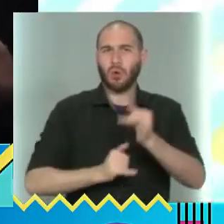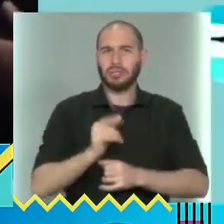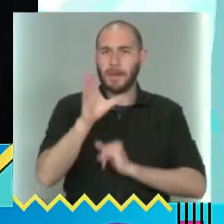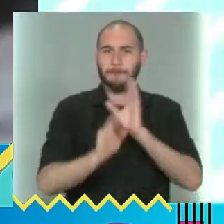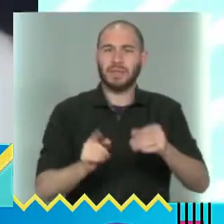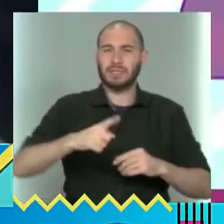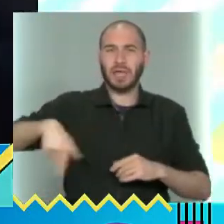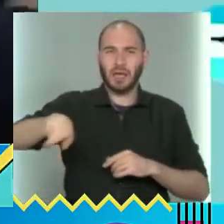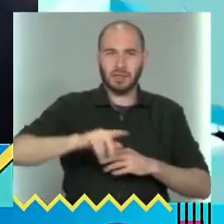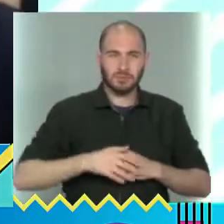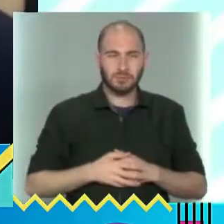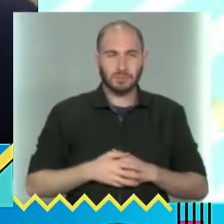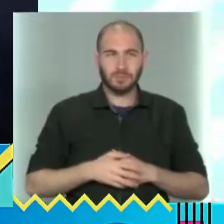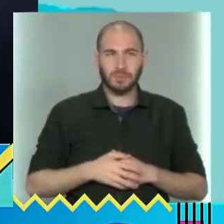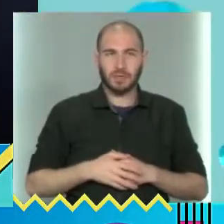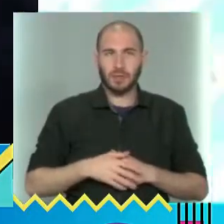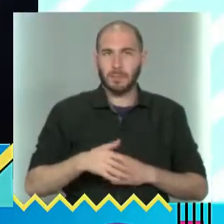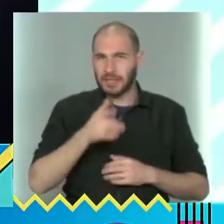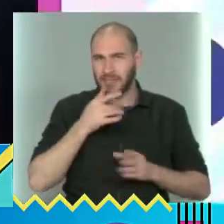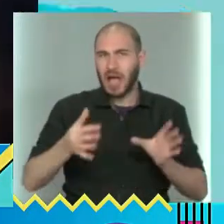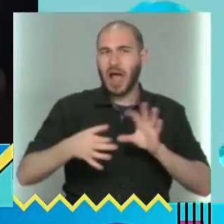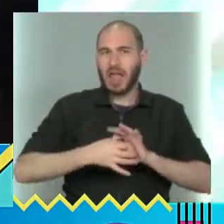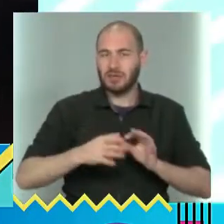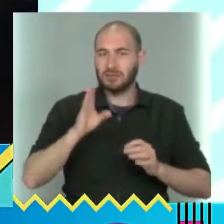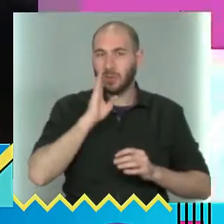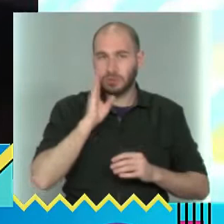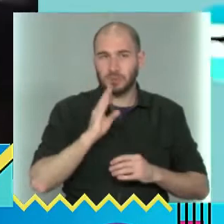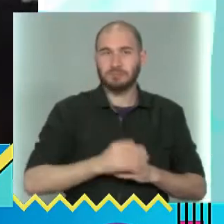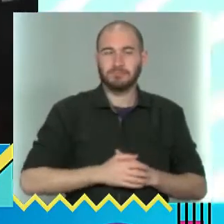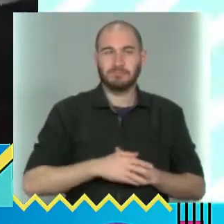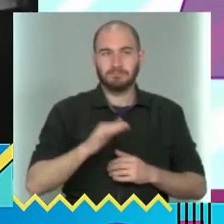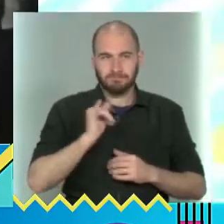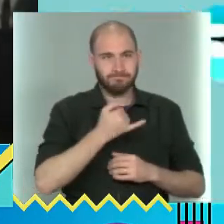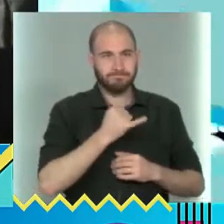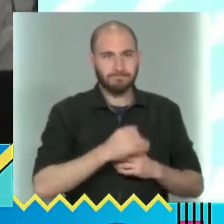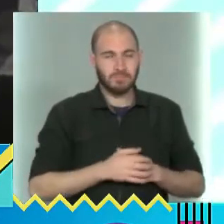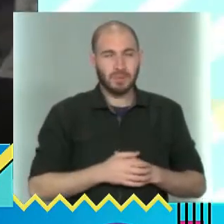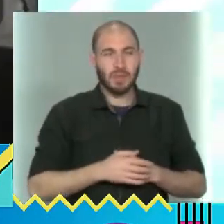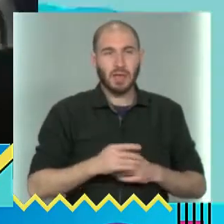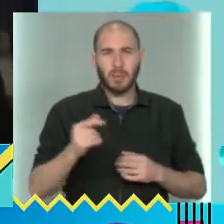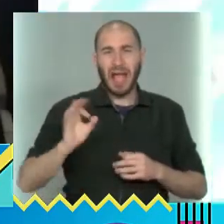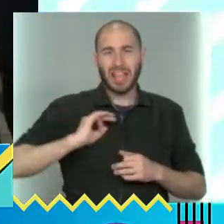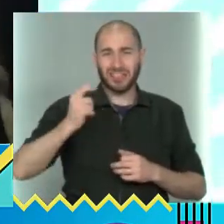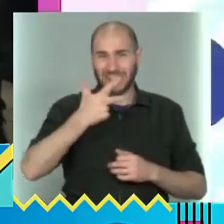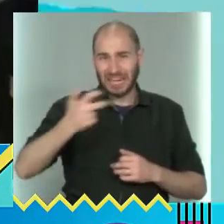esos países digámoslo, aliados de Estados Unidos, obvio, ¿no? Para obviamente, en esos dinastías que llevan 300 años en